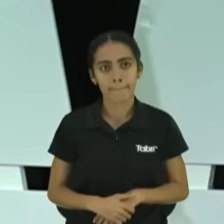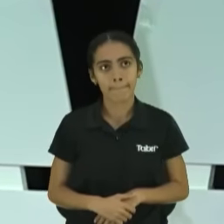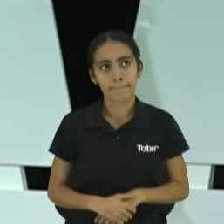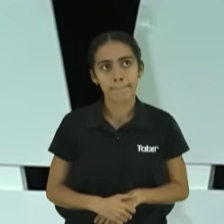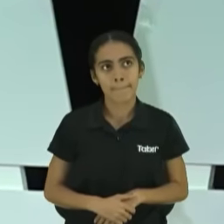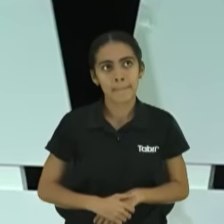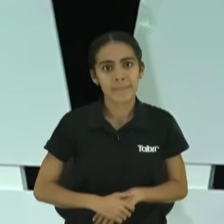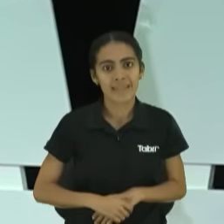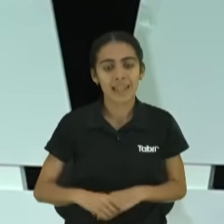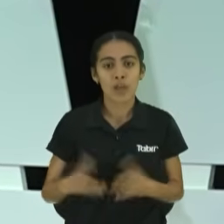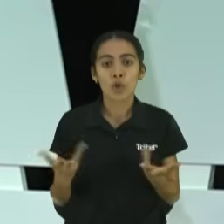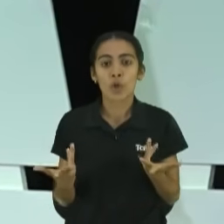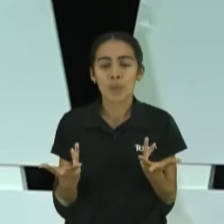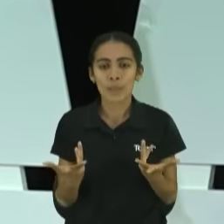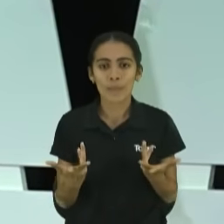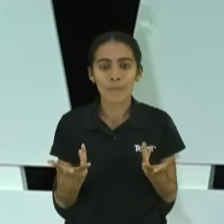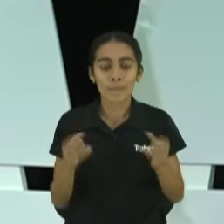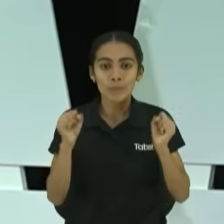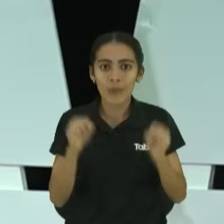Pasando tiempo con él.